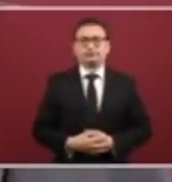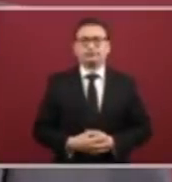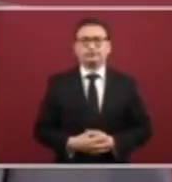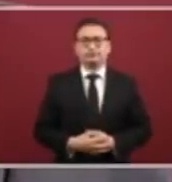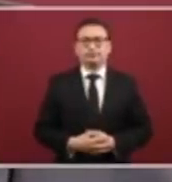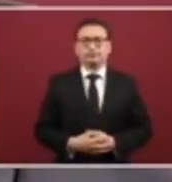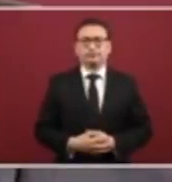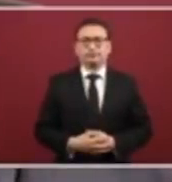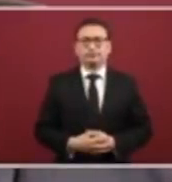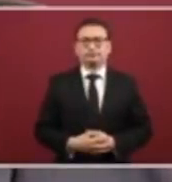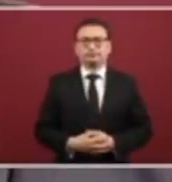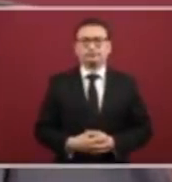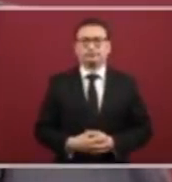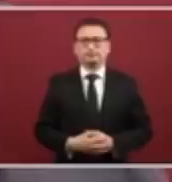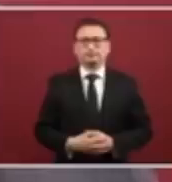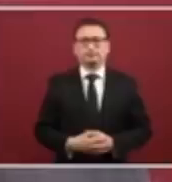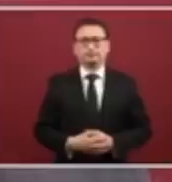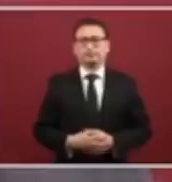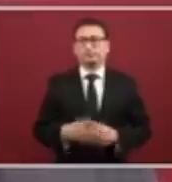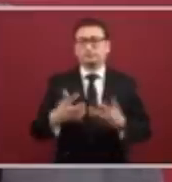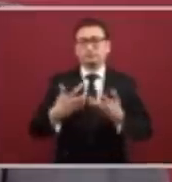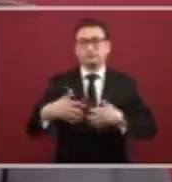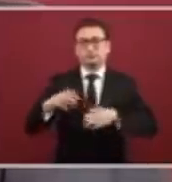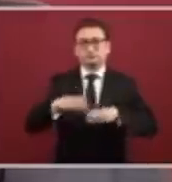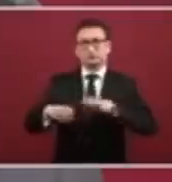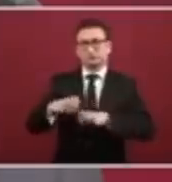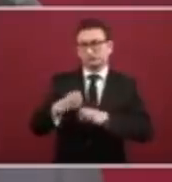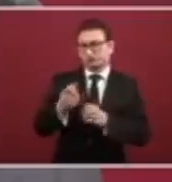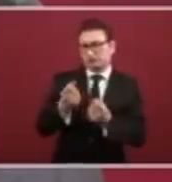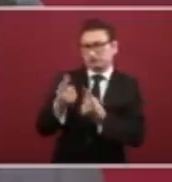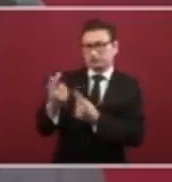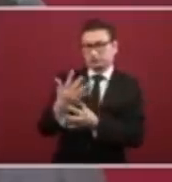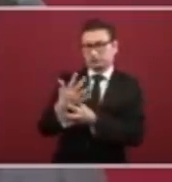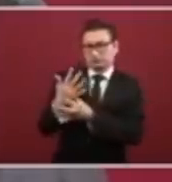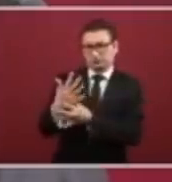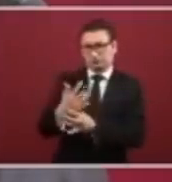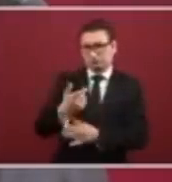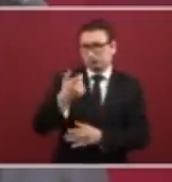estiman las empresas.